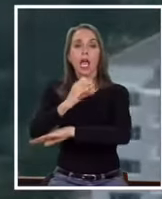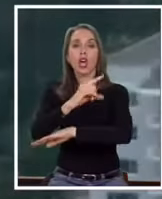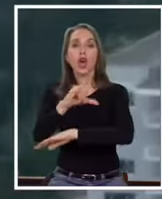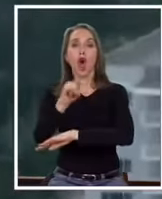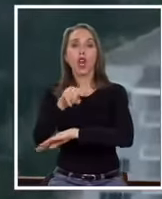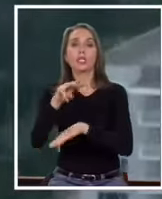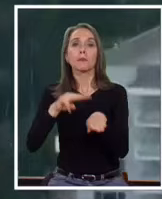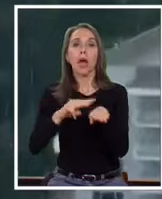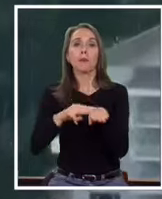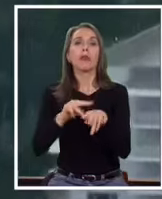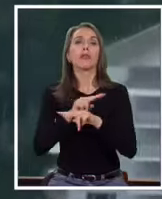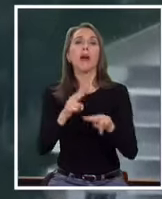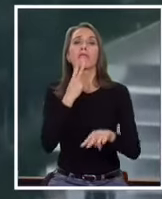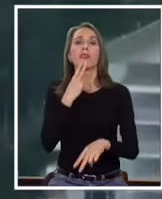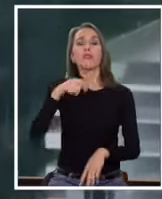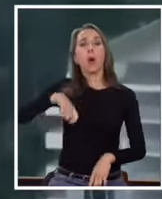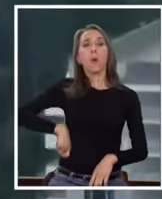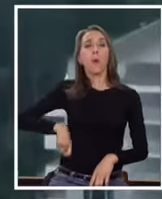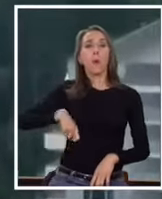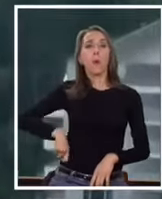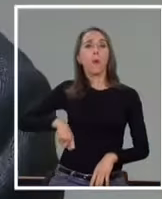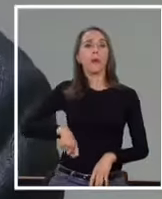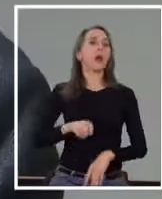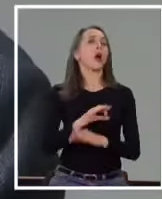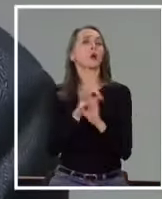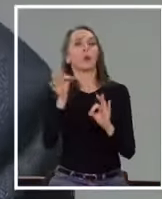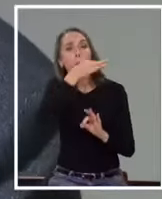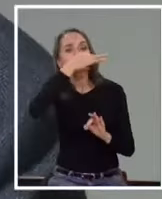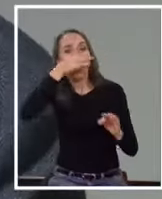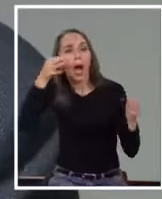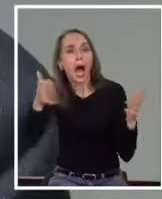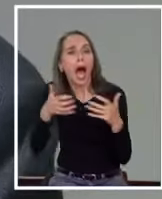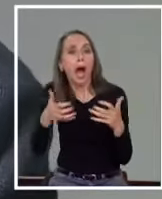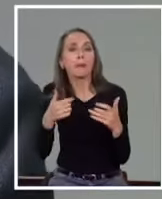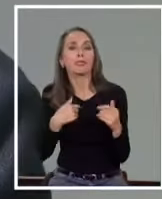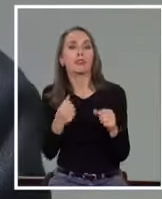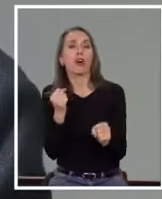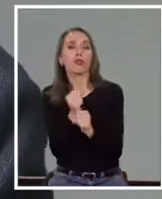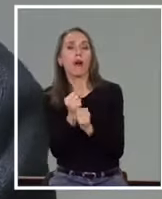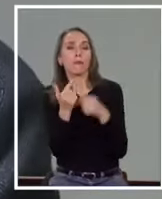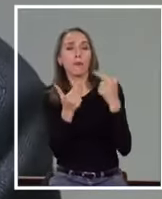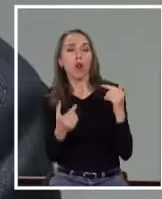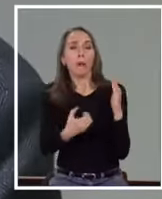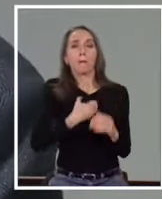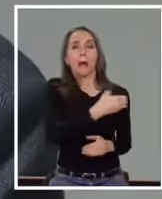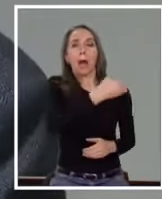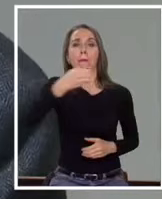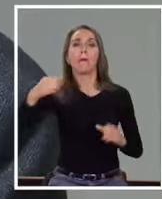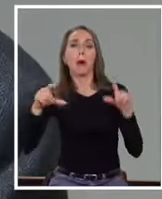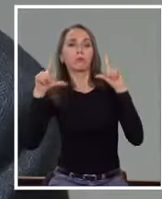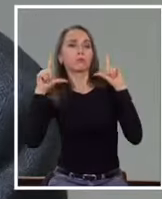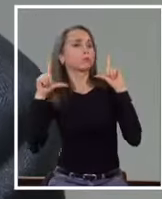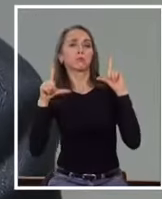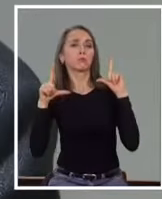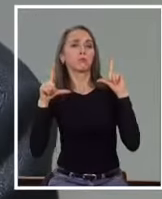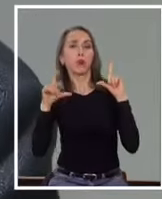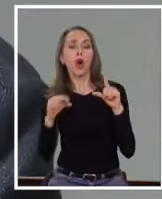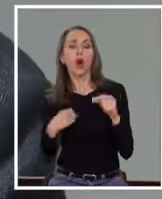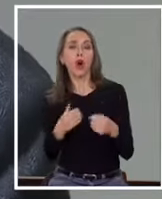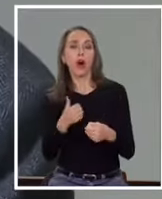Vivía tranquilamente su retiro. Pero nunca fue un hombre ambicioso políticamente que le gustaba el figurar o tener un